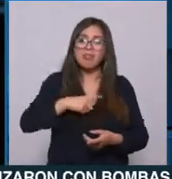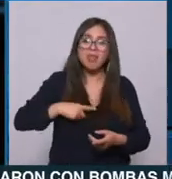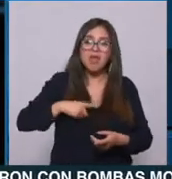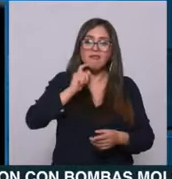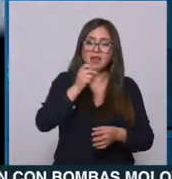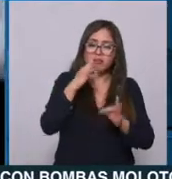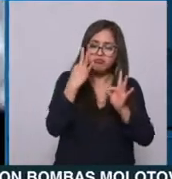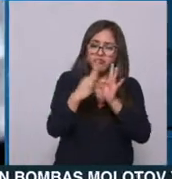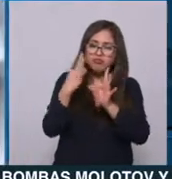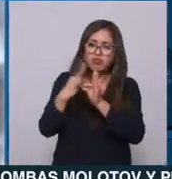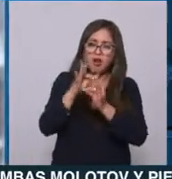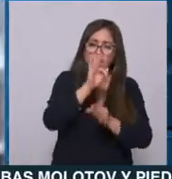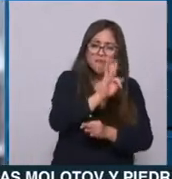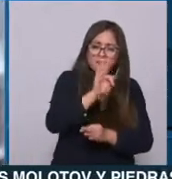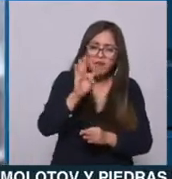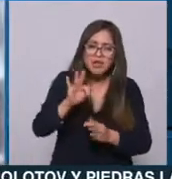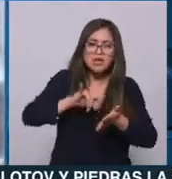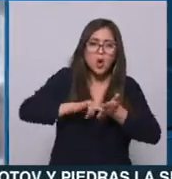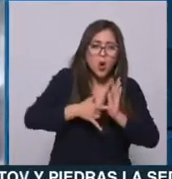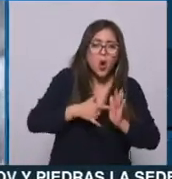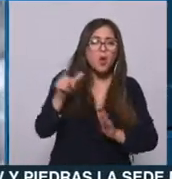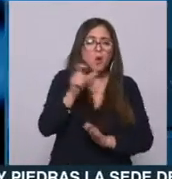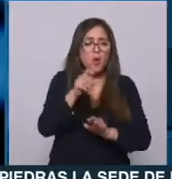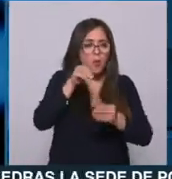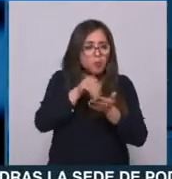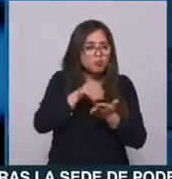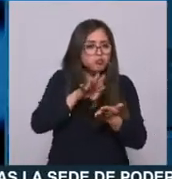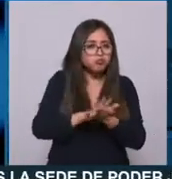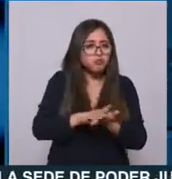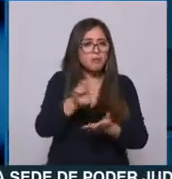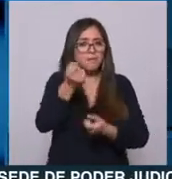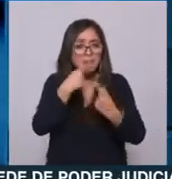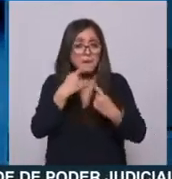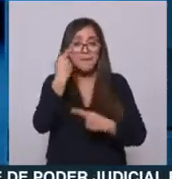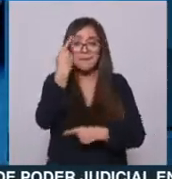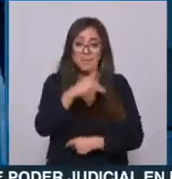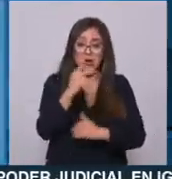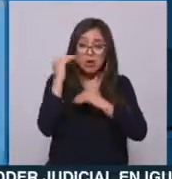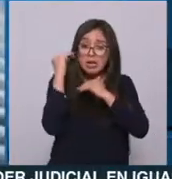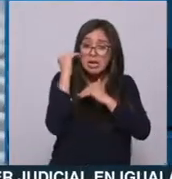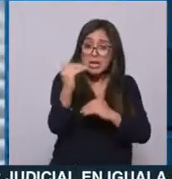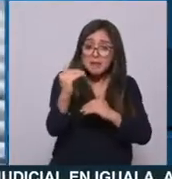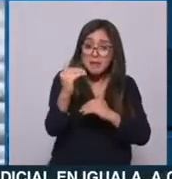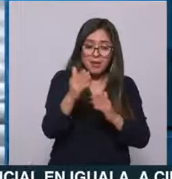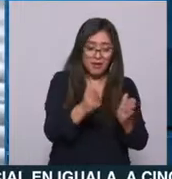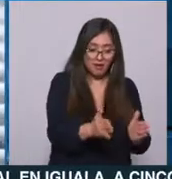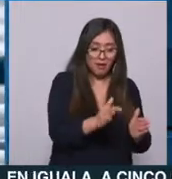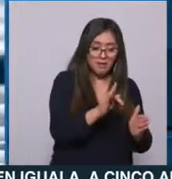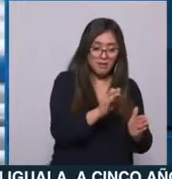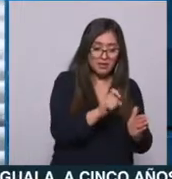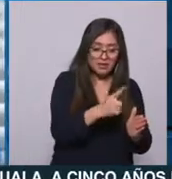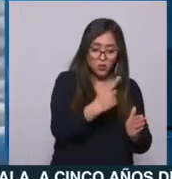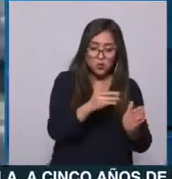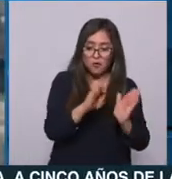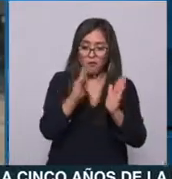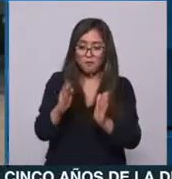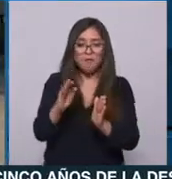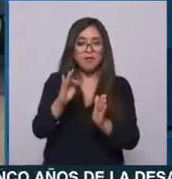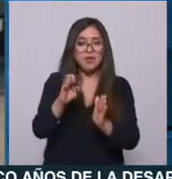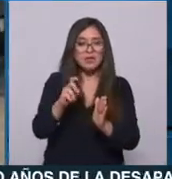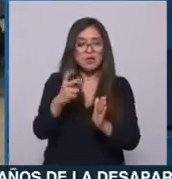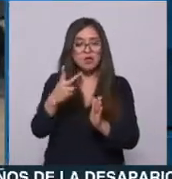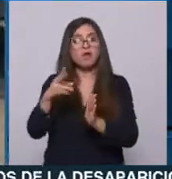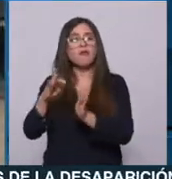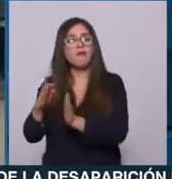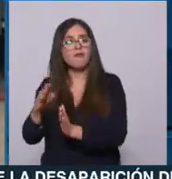tiempo en cuanto se deben aplicar. Hay cierto tiempo de límite en tolerancia para aplicar una fase entre otra. Nosotros mismos, por ejemplo, podemos